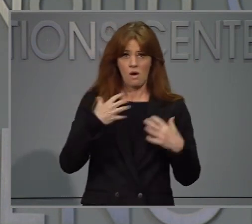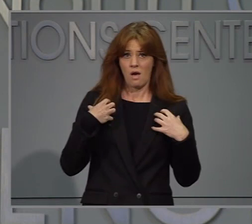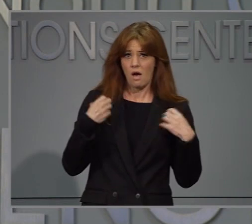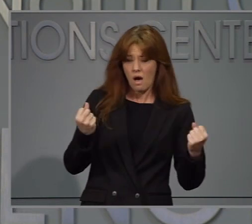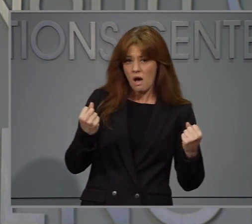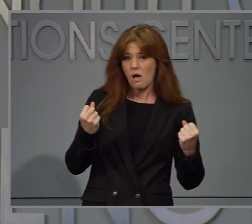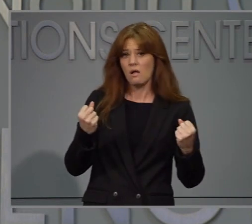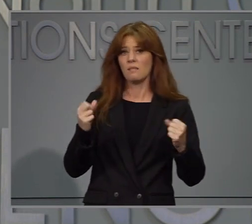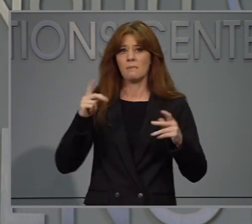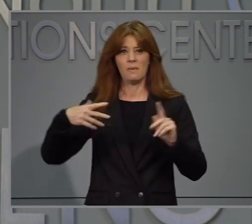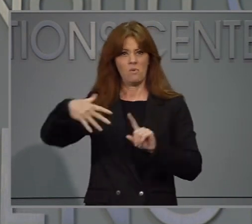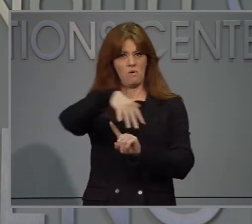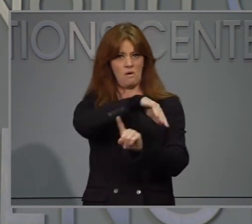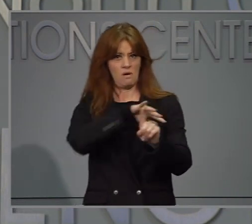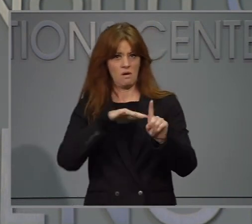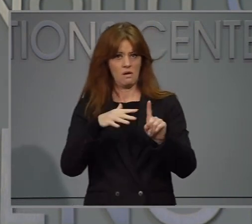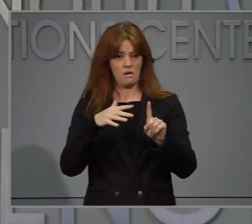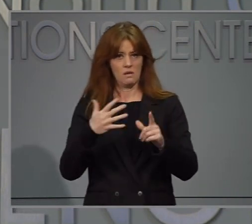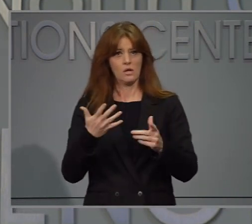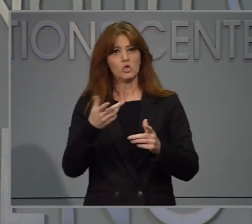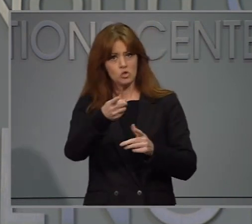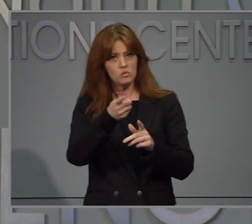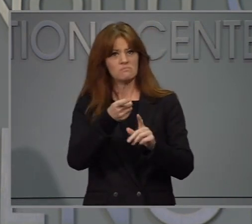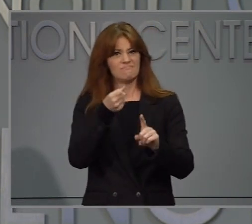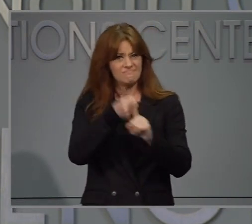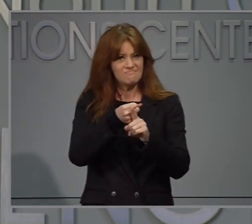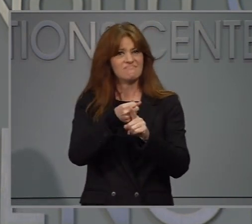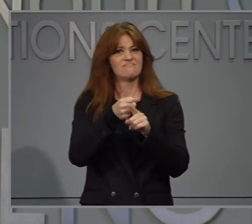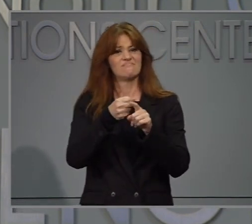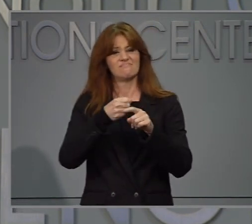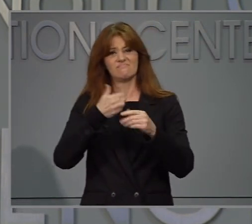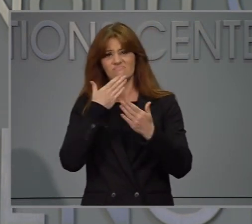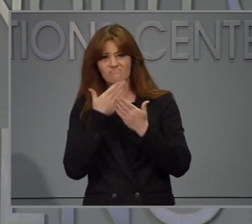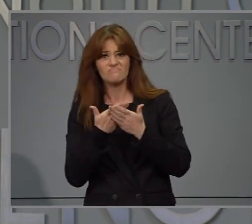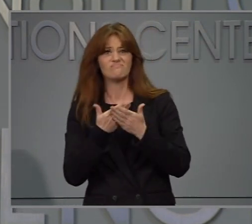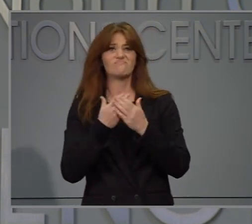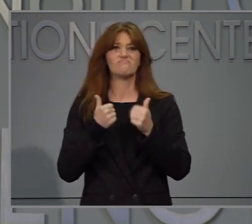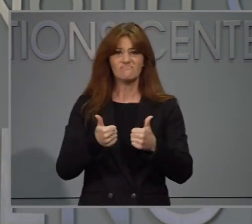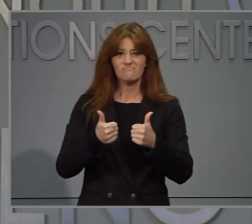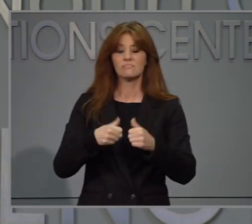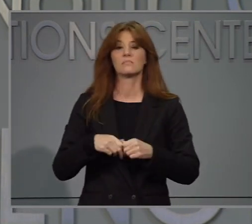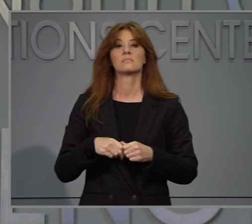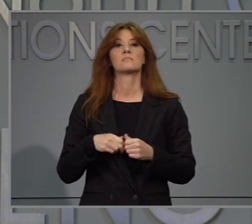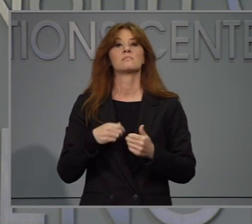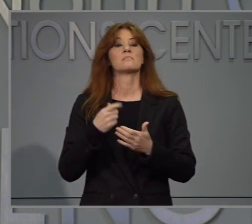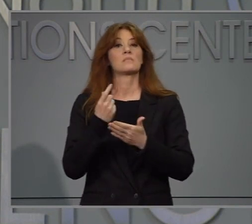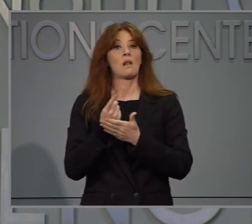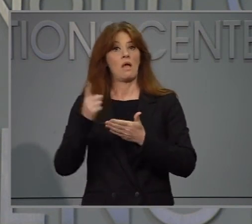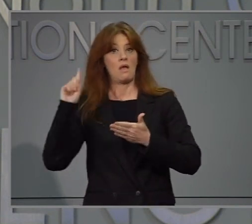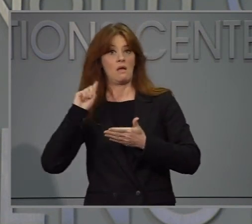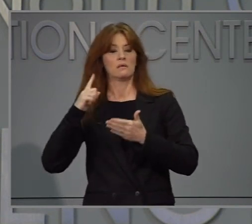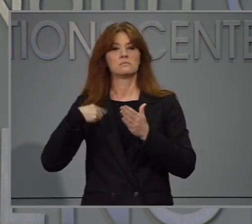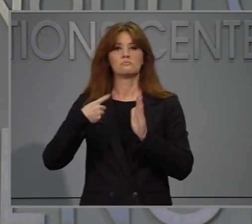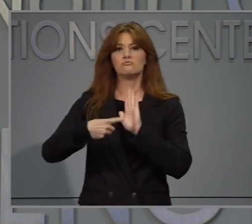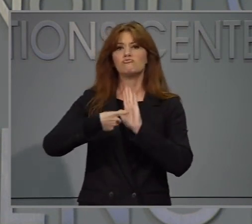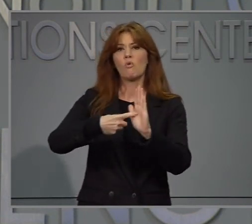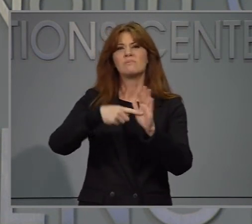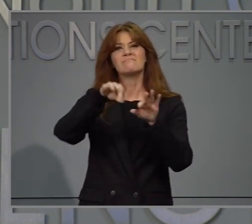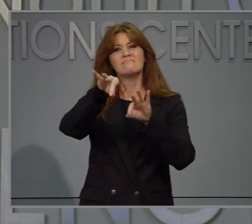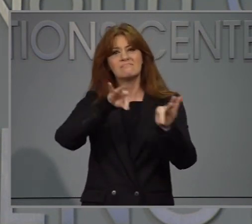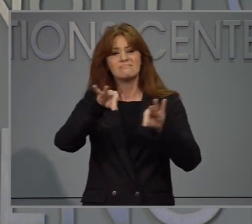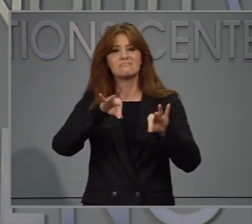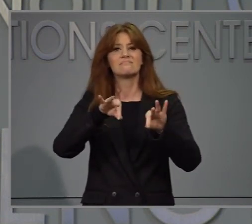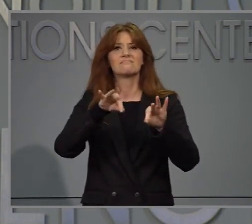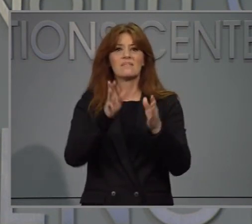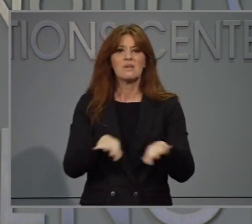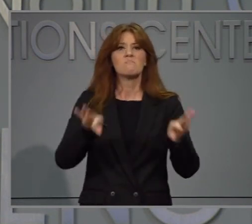propia salud y la de los que lo acompañan, ustedes están haciendo una diferencia. La semana pasada compartí detalles sobre